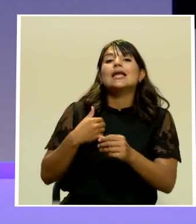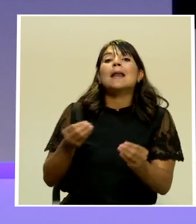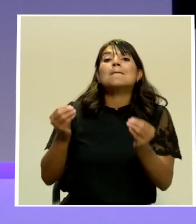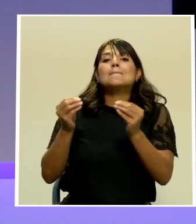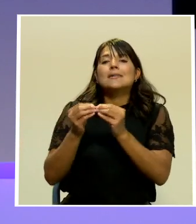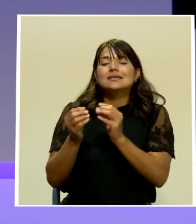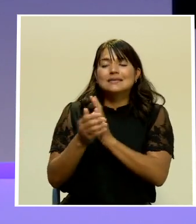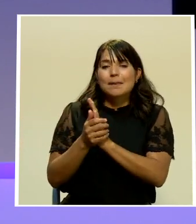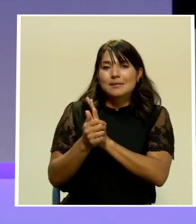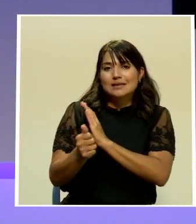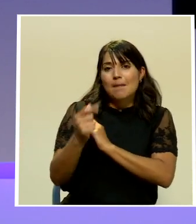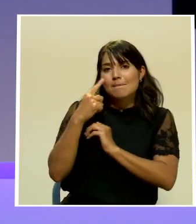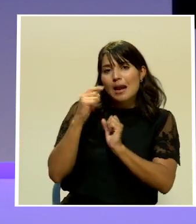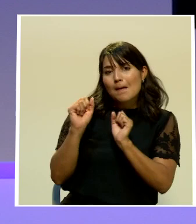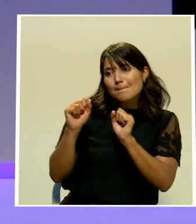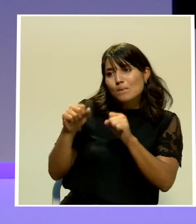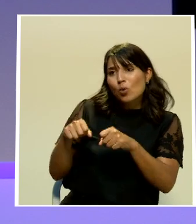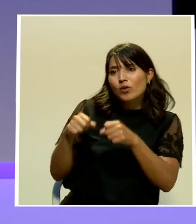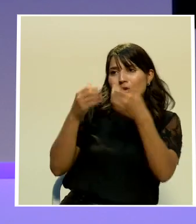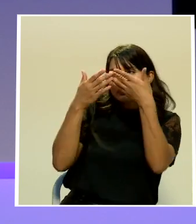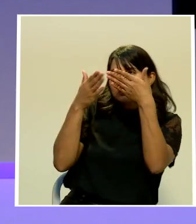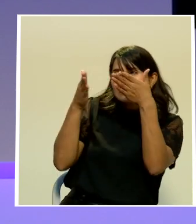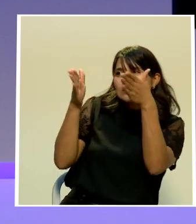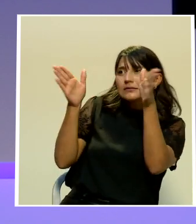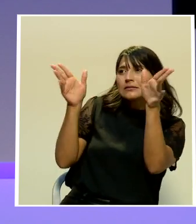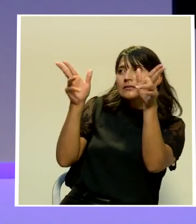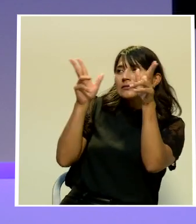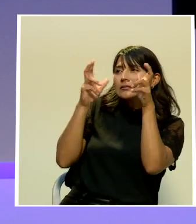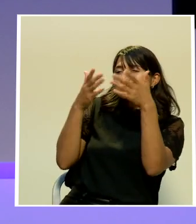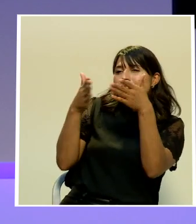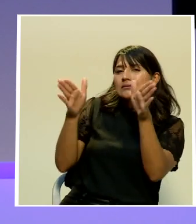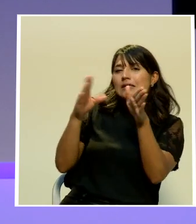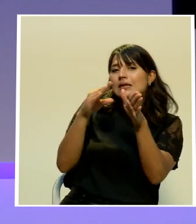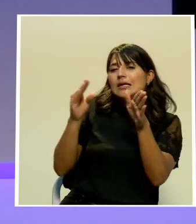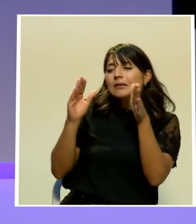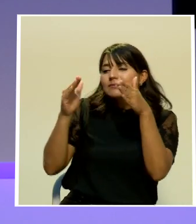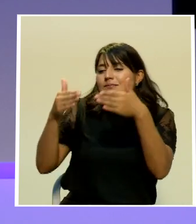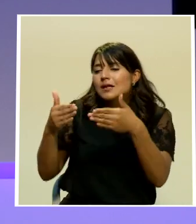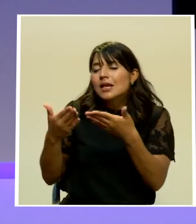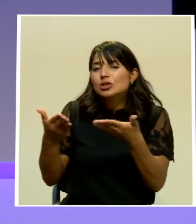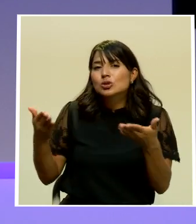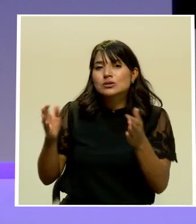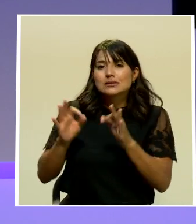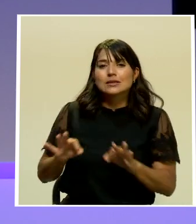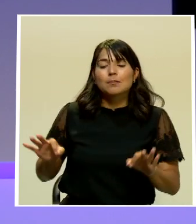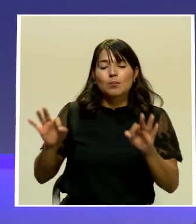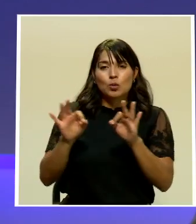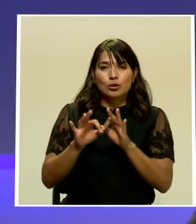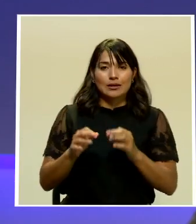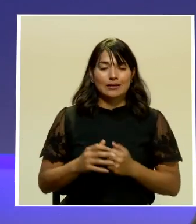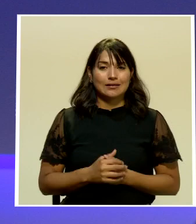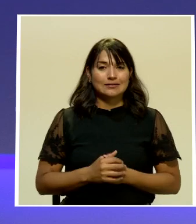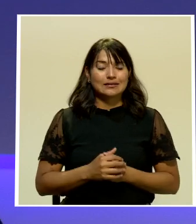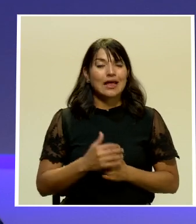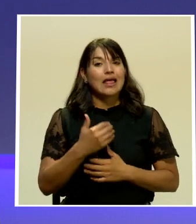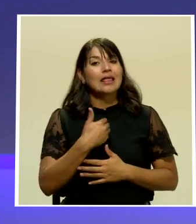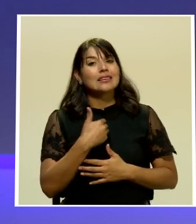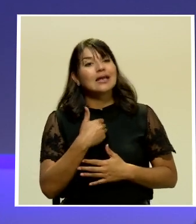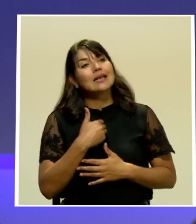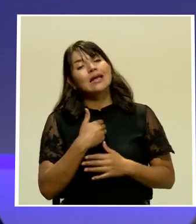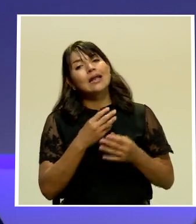para poder dimensionar las cosas y las áreas y darle la importancia a las áreas que tienen. Tener